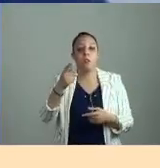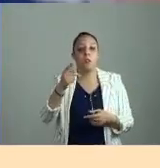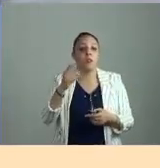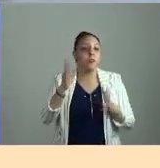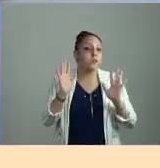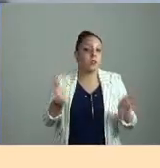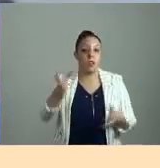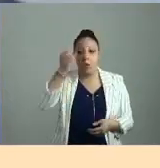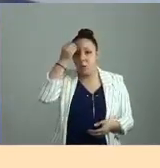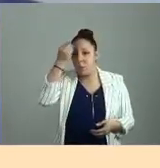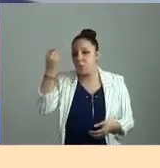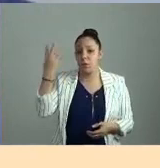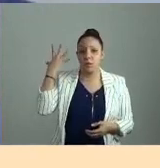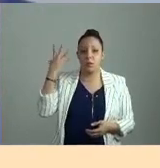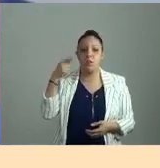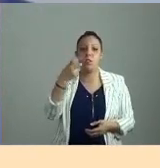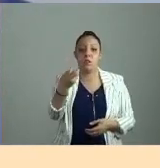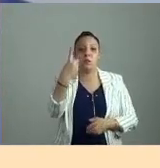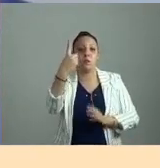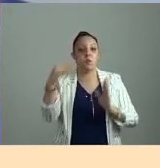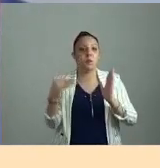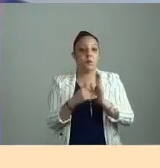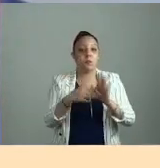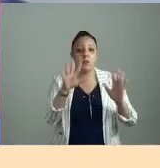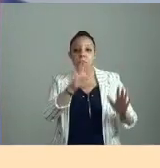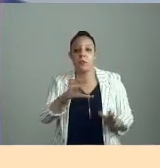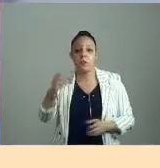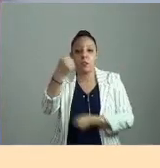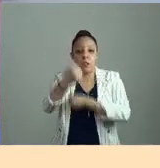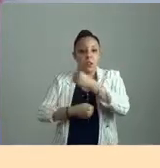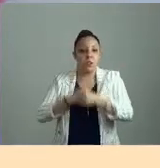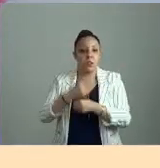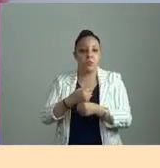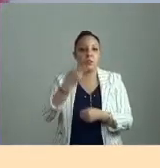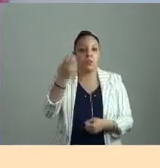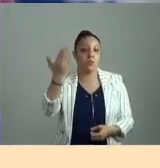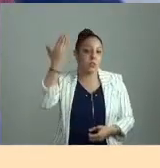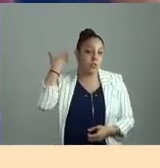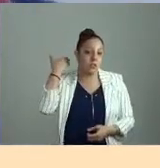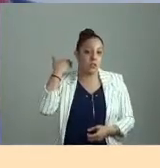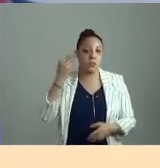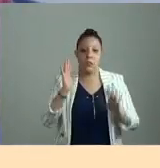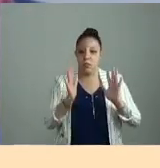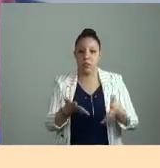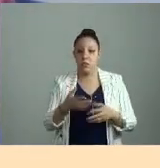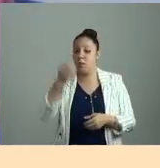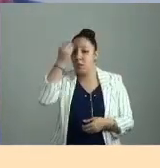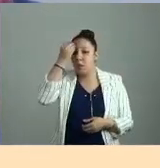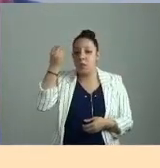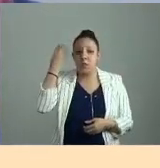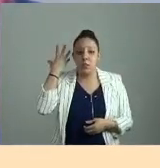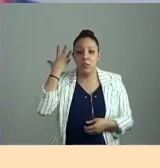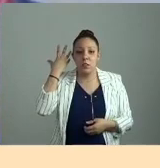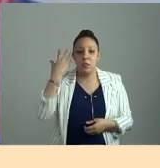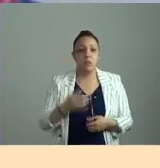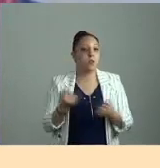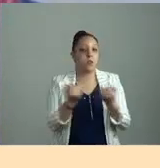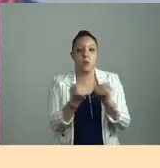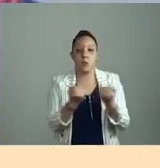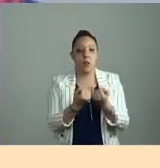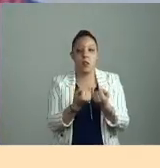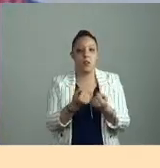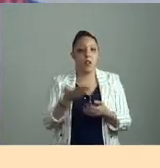antes no desde la del de ver a miles de miles años antes del